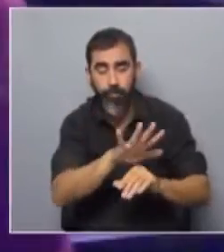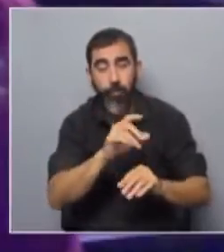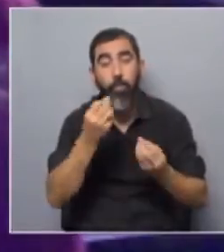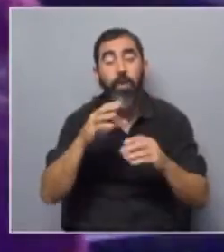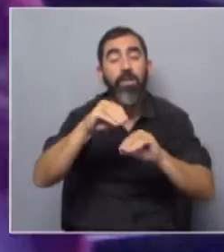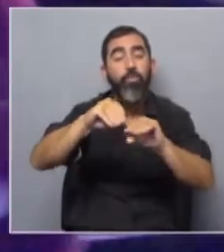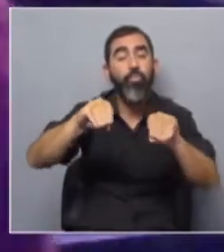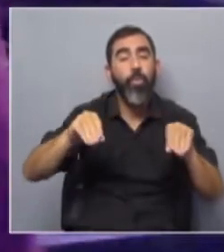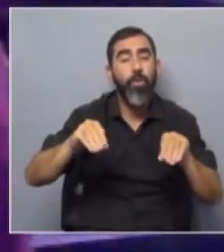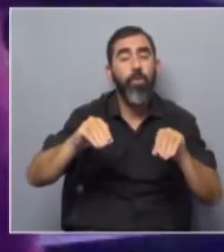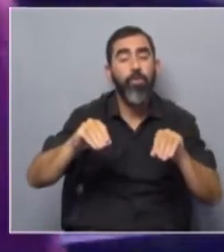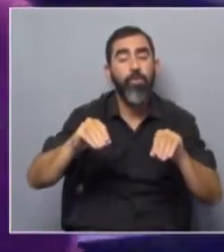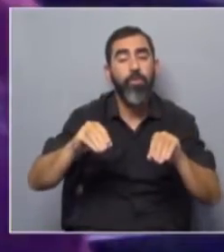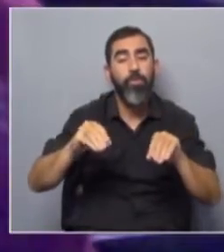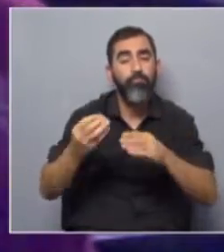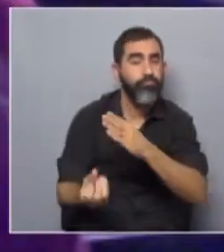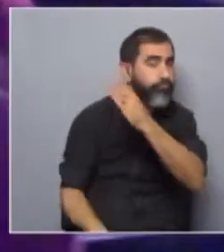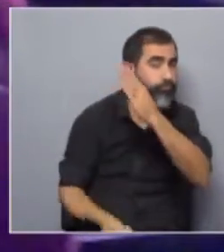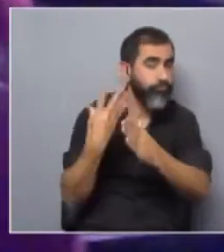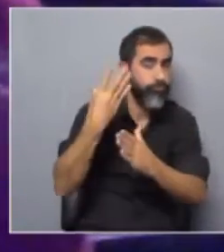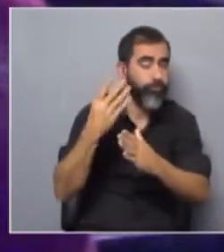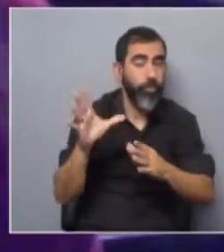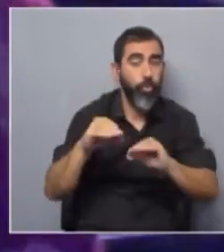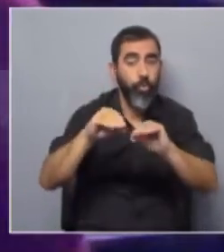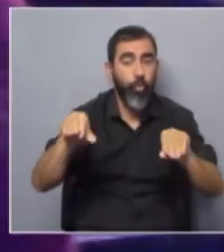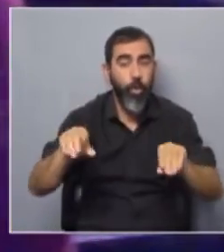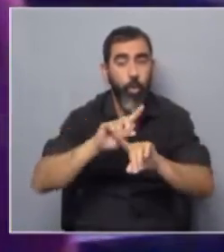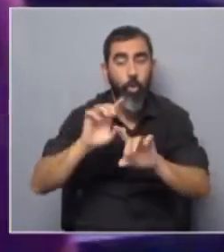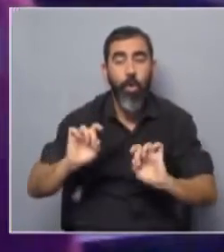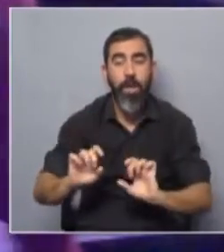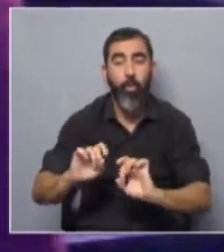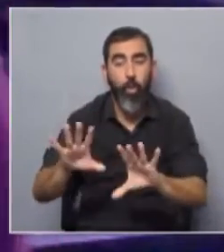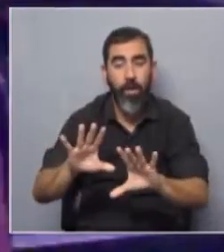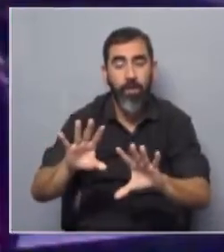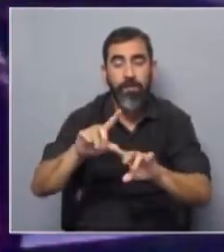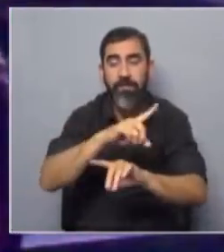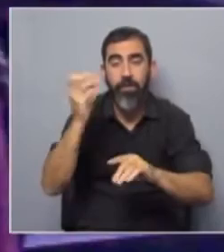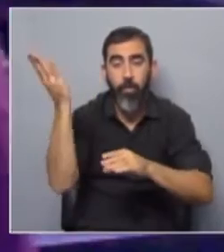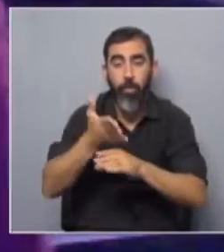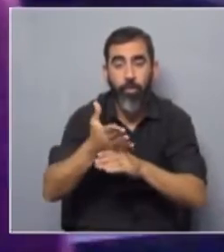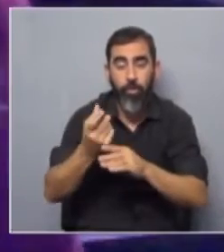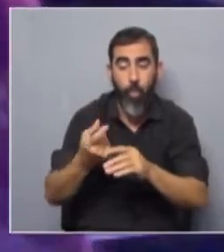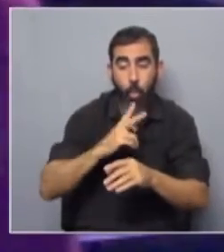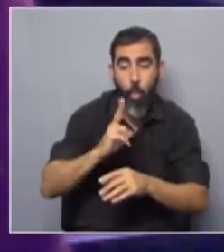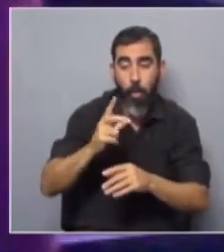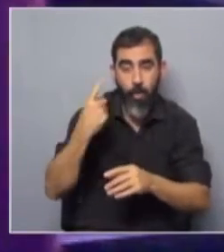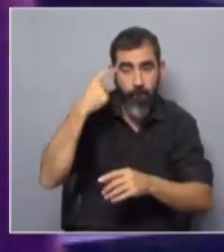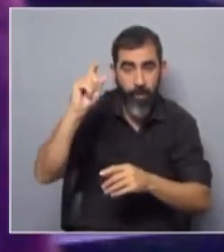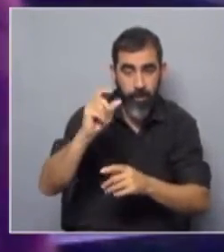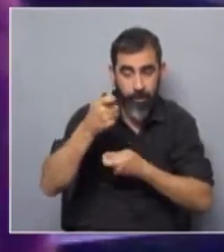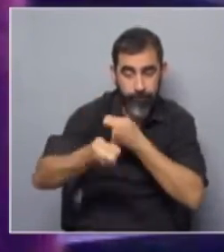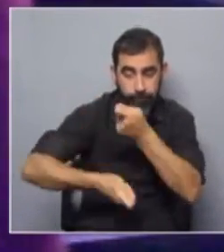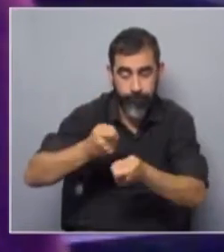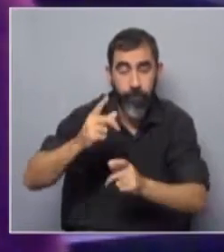suelos completamente creados, son suelos neogenéticos, son enteramente creados para el ser humano, pero también